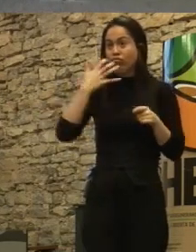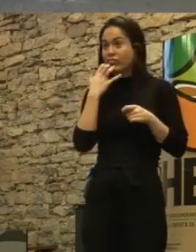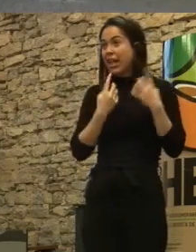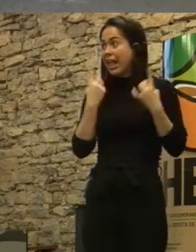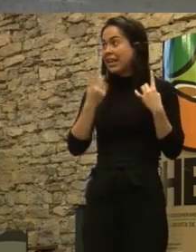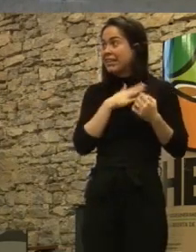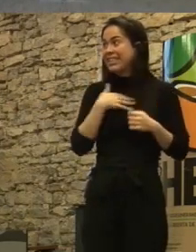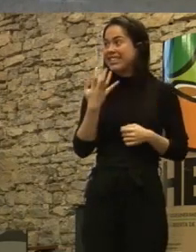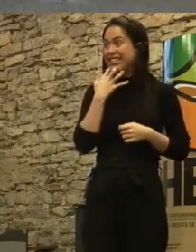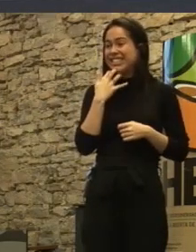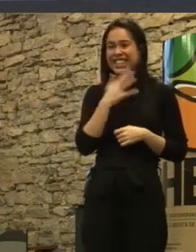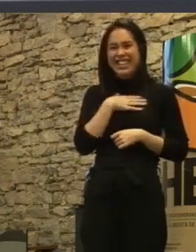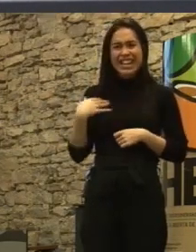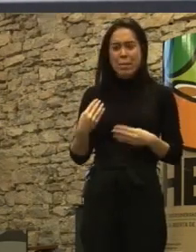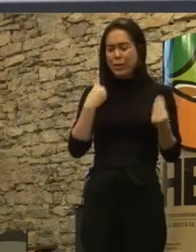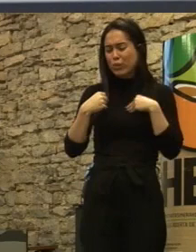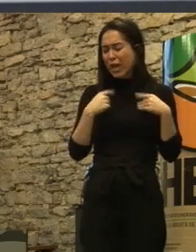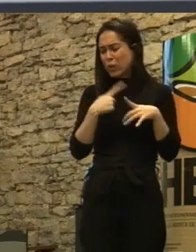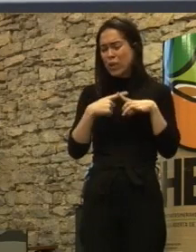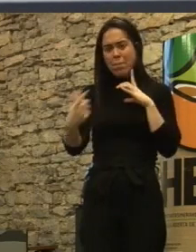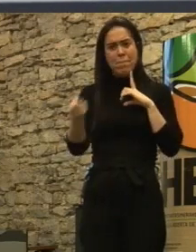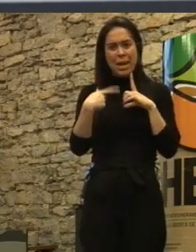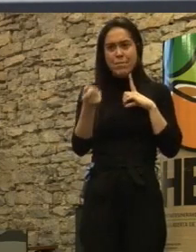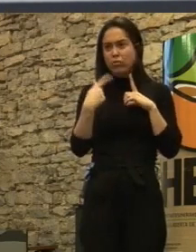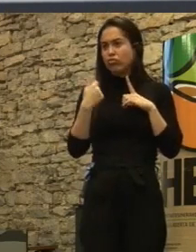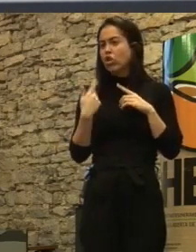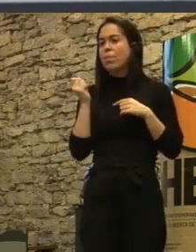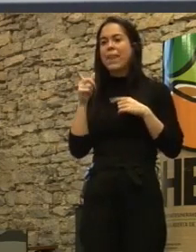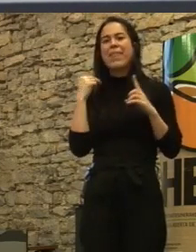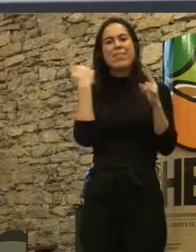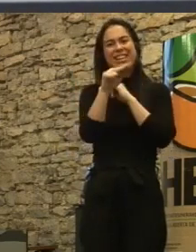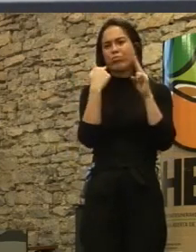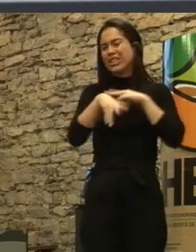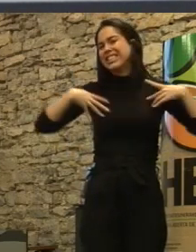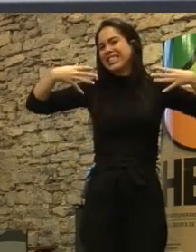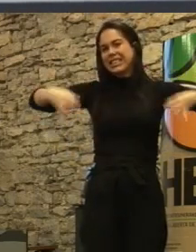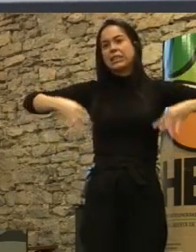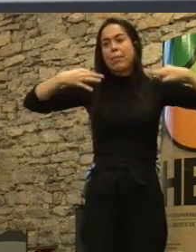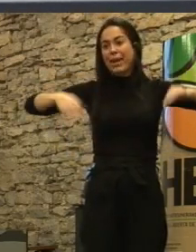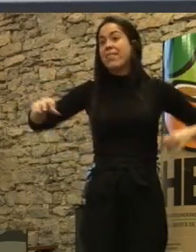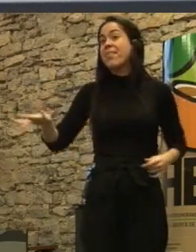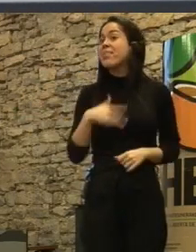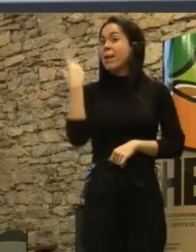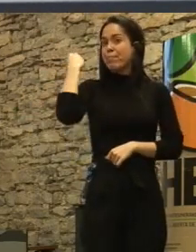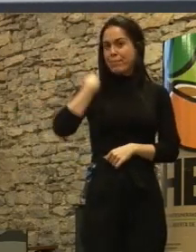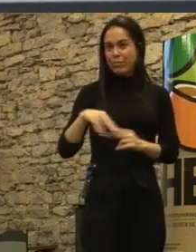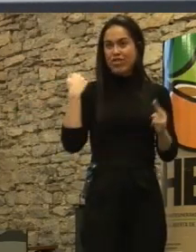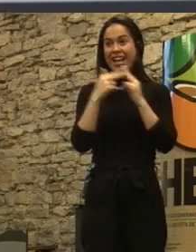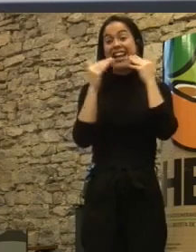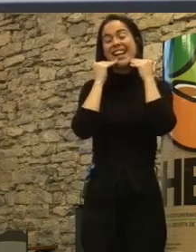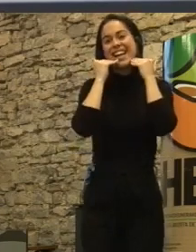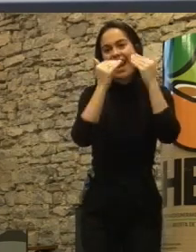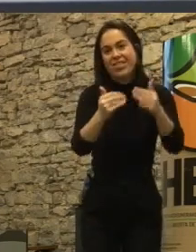quieren preguntar cosas o ejemplos o lo que sea por email, yo contesto siempre a todos y en el día. ¿Vale?